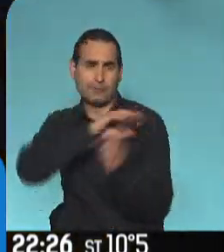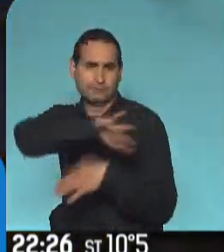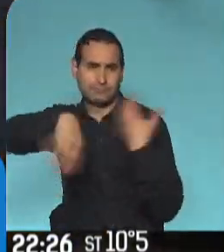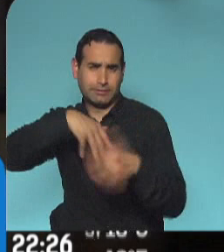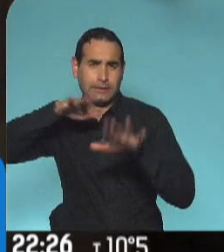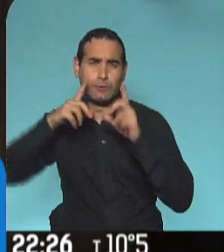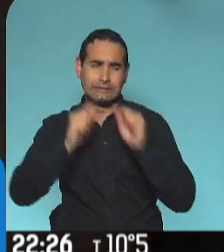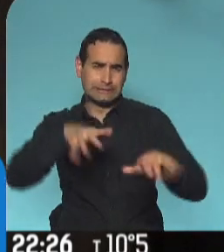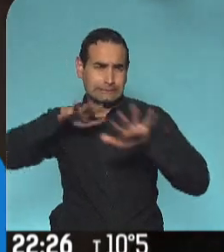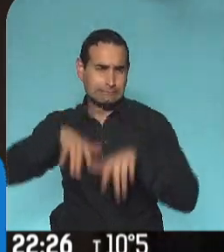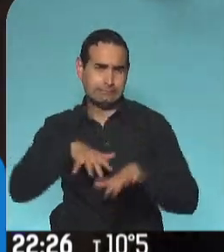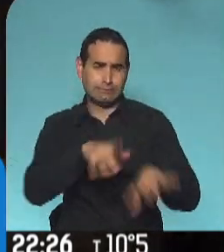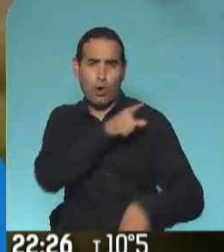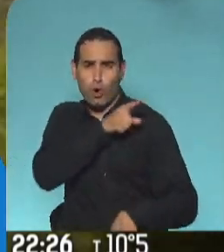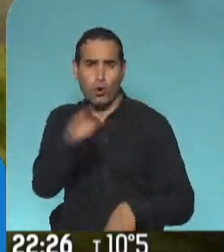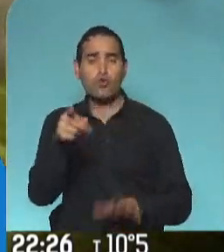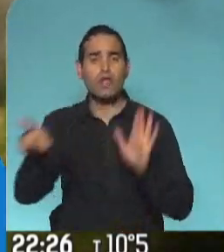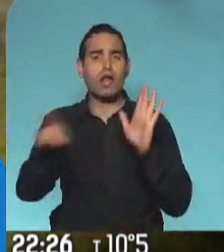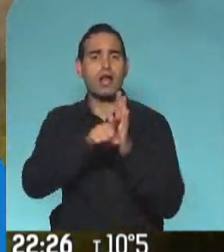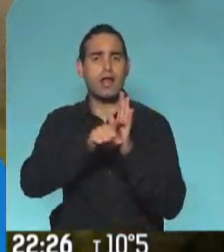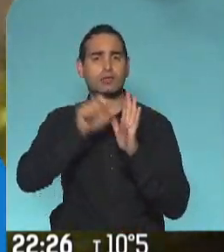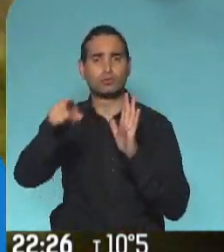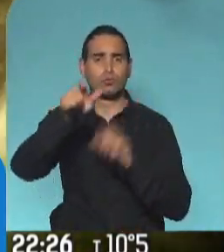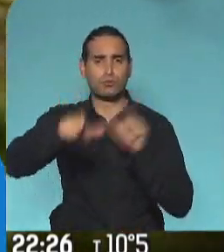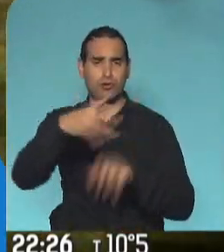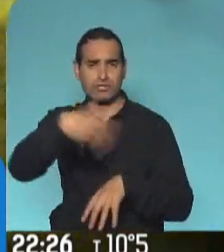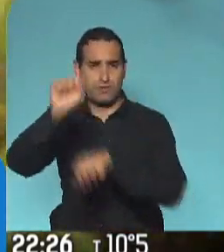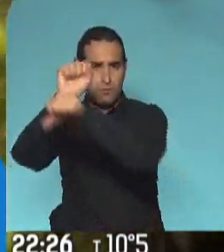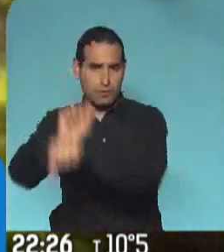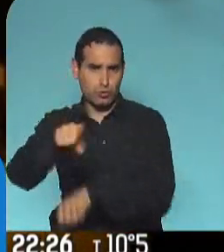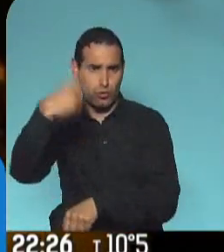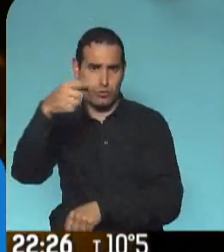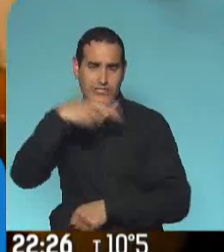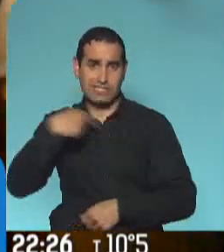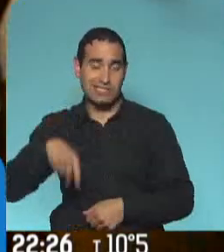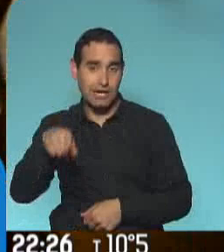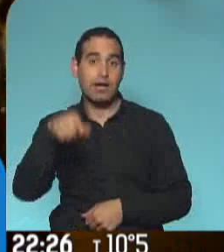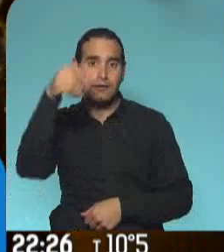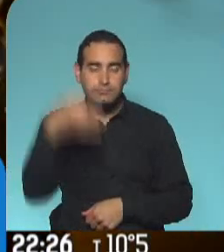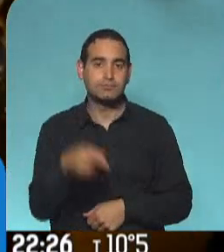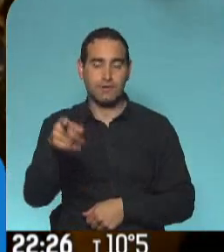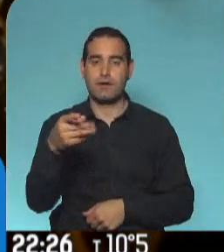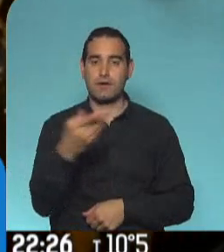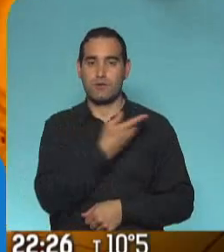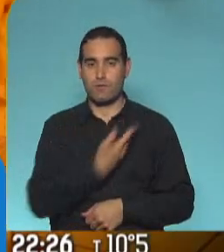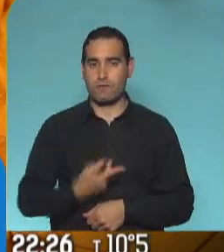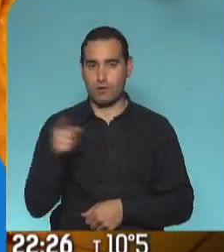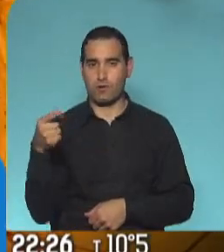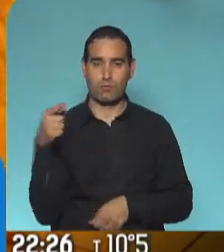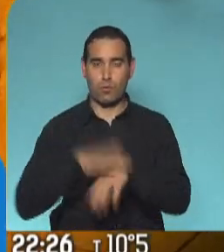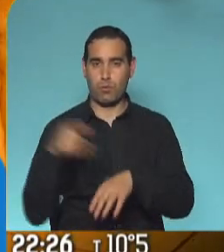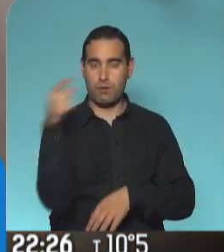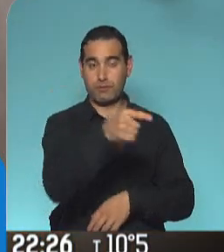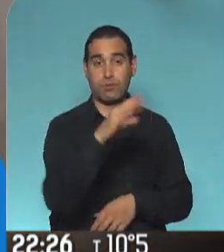de protestas populares contra la controvertida ley de extradición, es adjudicada elípticamente por Beijing a Washington. Y la